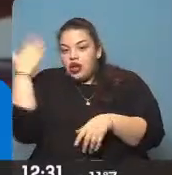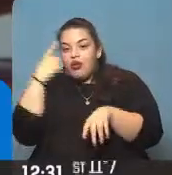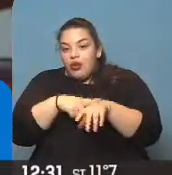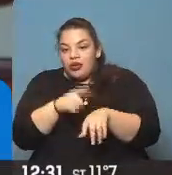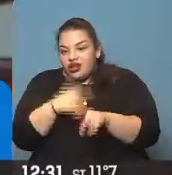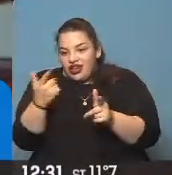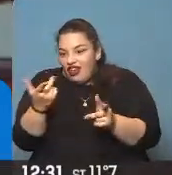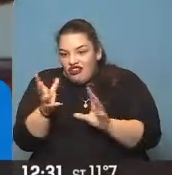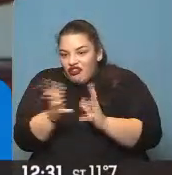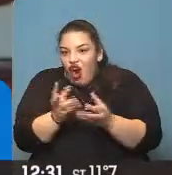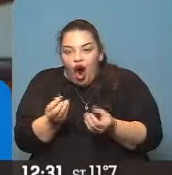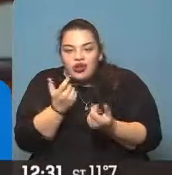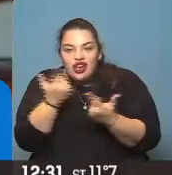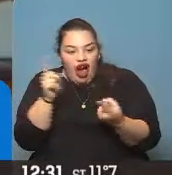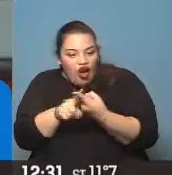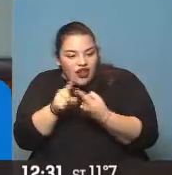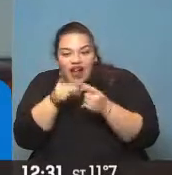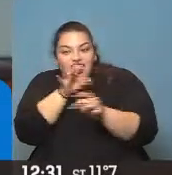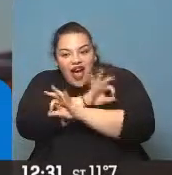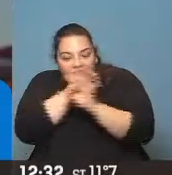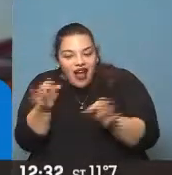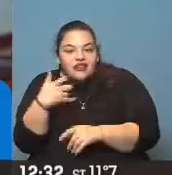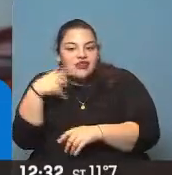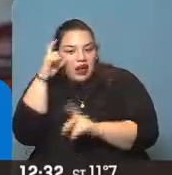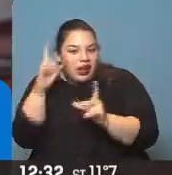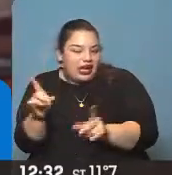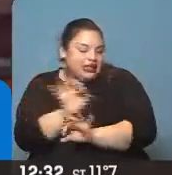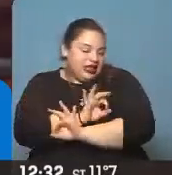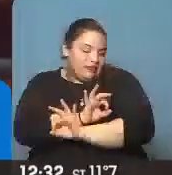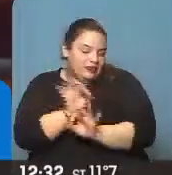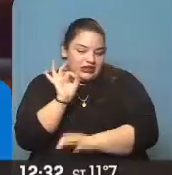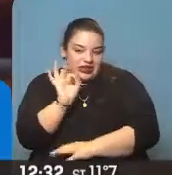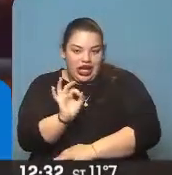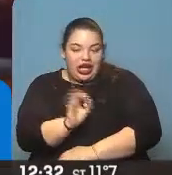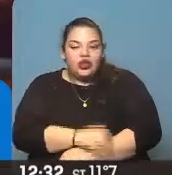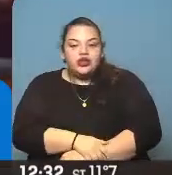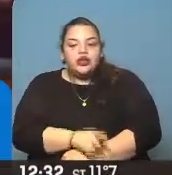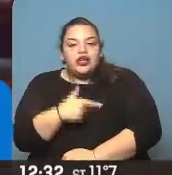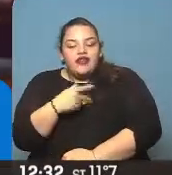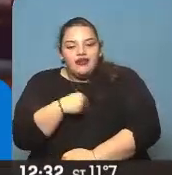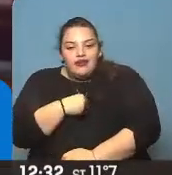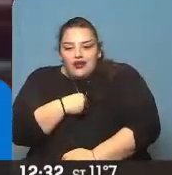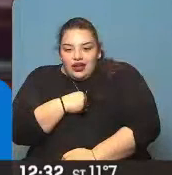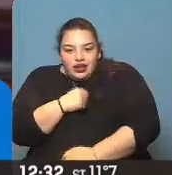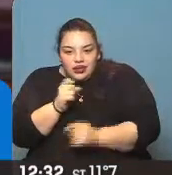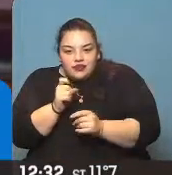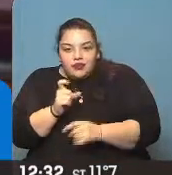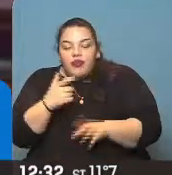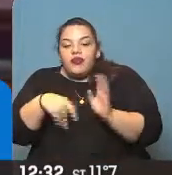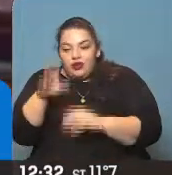no tenía contactos y de ella de experiencia a cero así que no con una pasión absoluta por la máquina